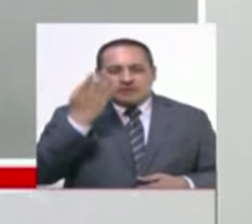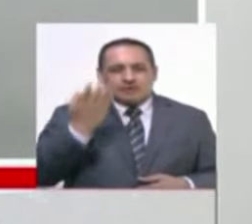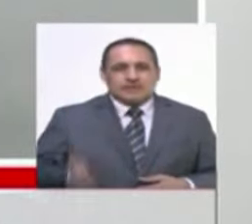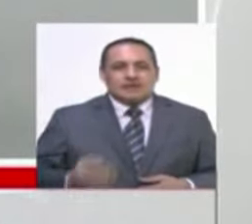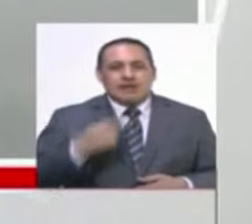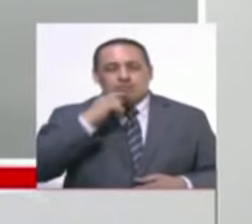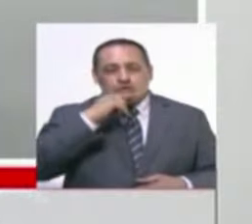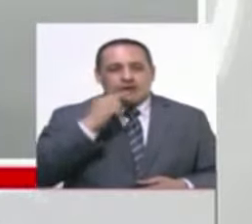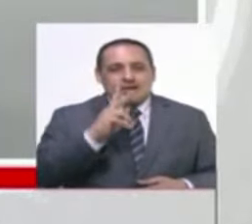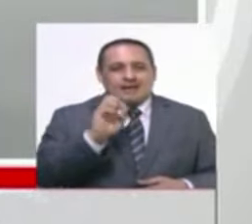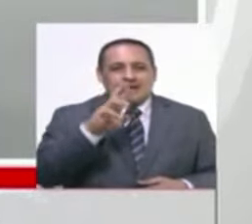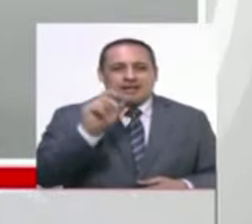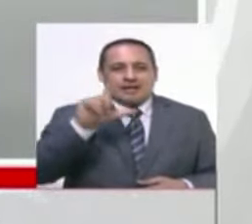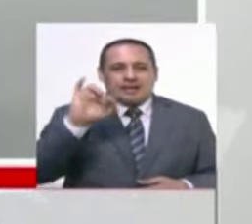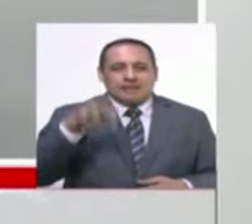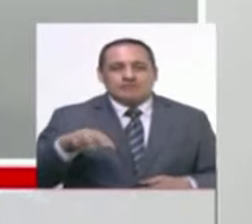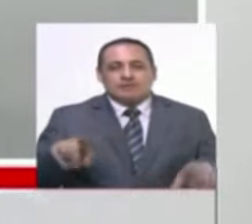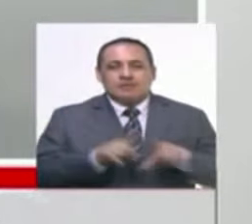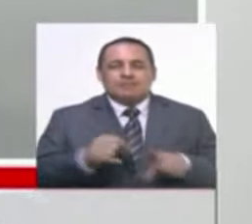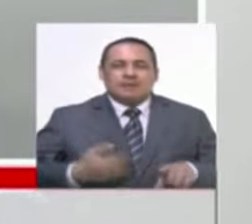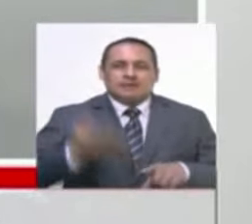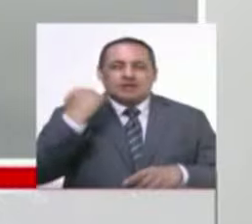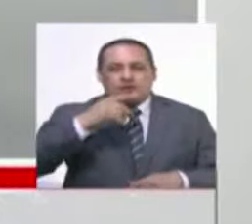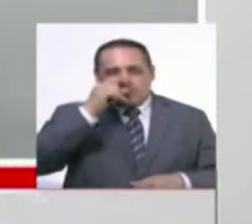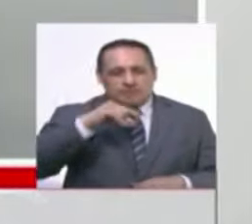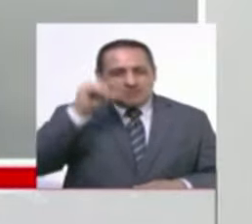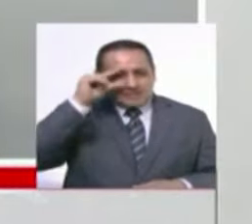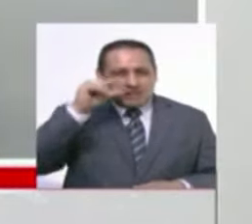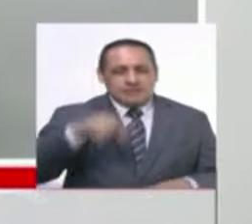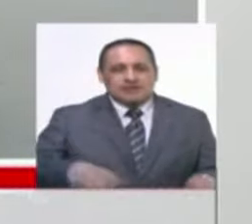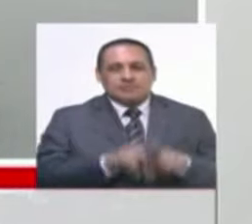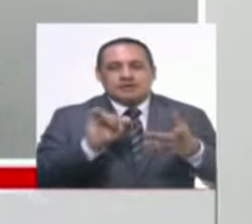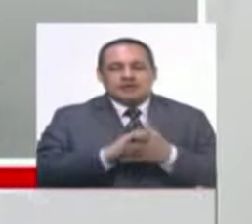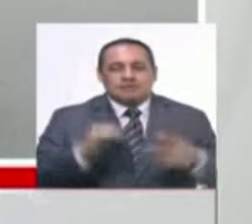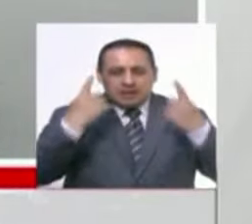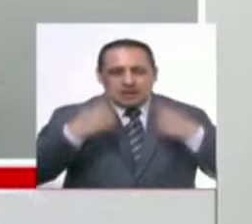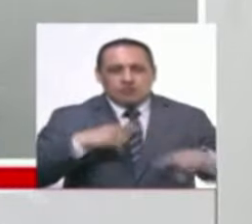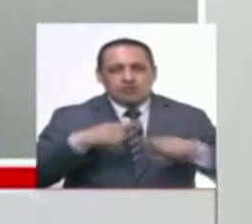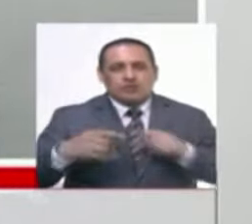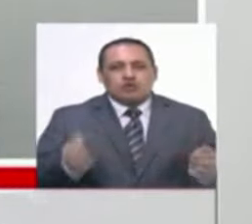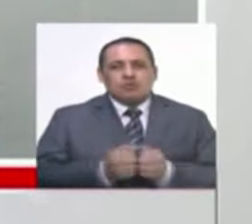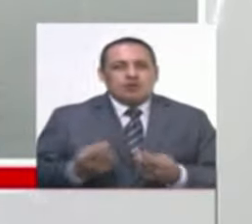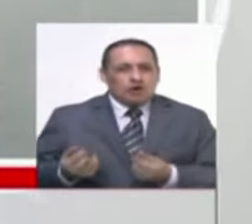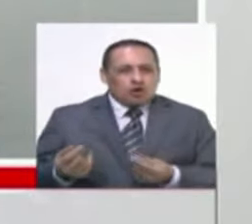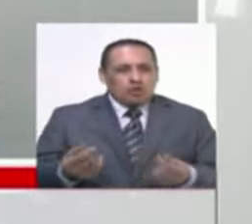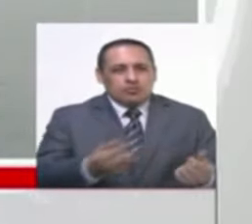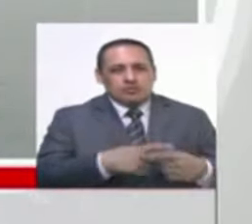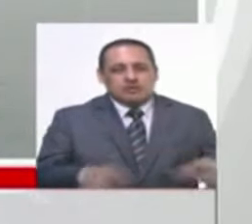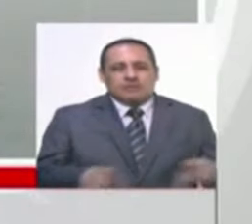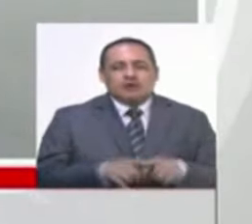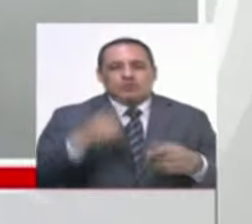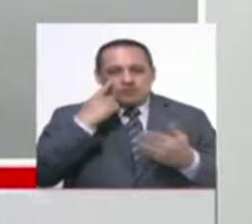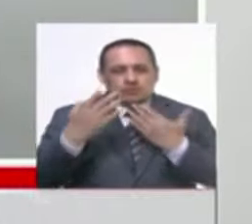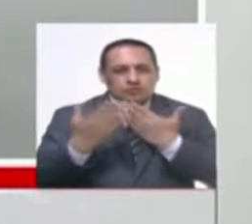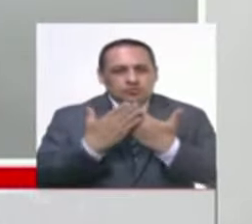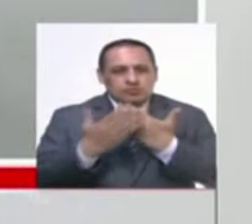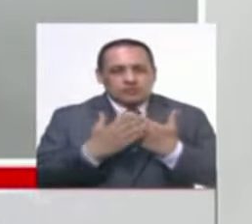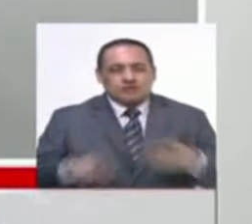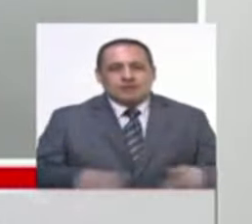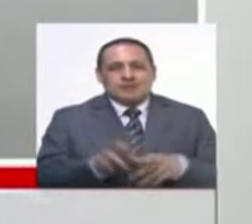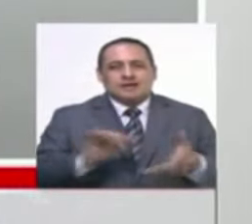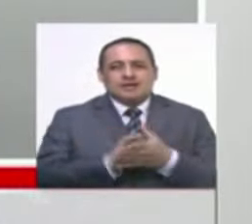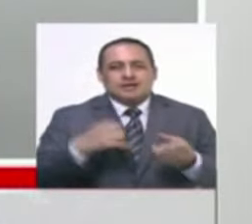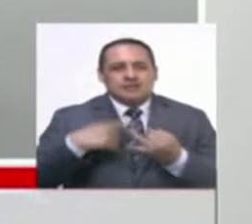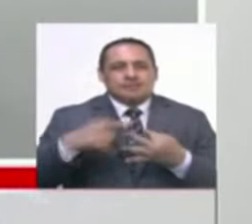señora Carolina López, desde la época del señor Martín Vizcarra, venía coordinando el cobro de cupos. Por eso es con su cercanía que tiene